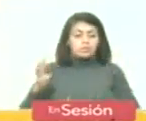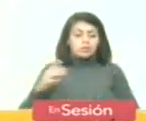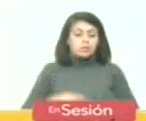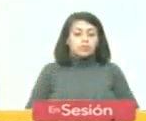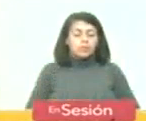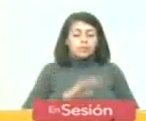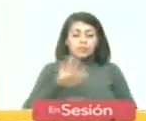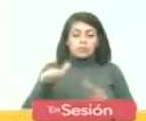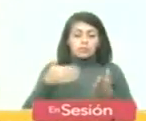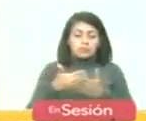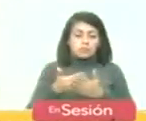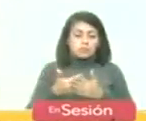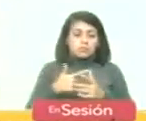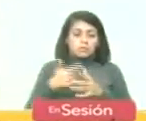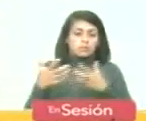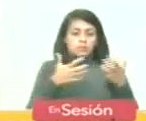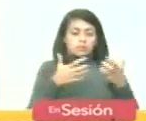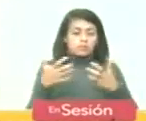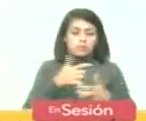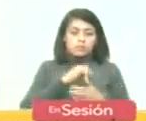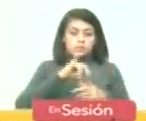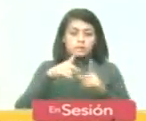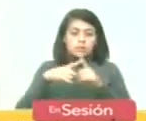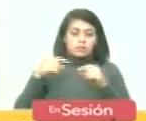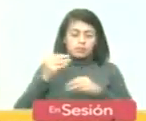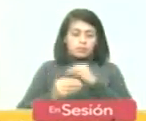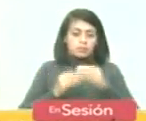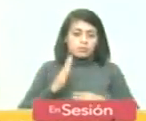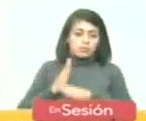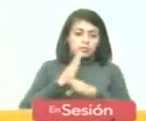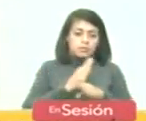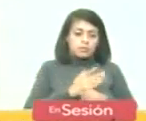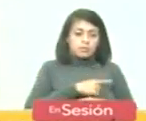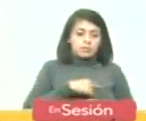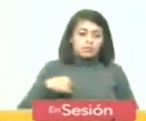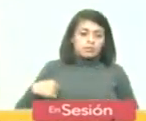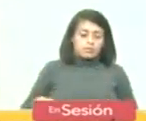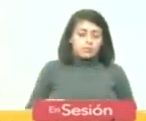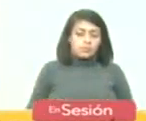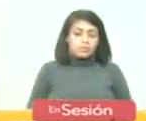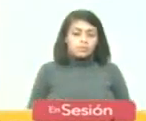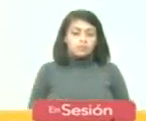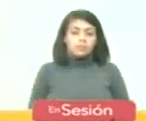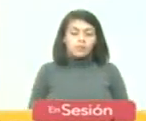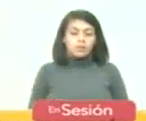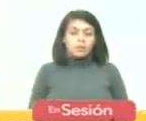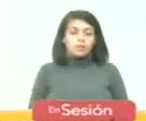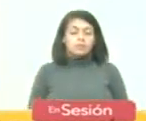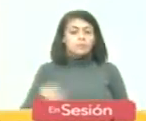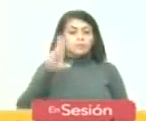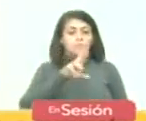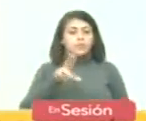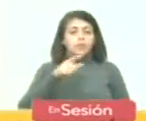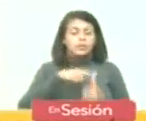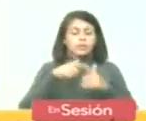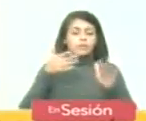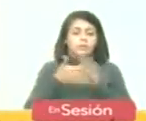en todas las guerras que Japón libró contra China. Así como ha usado a